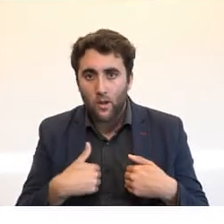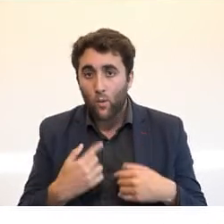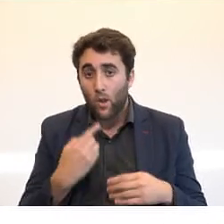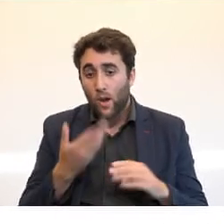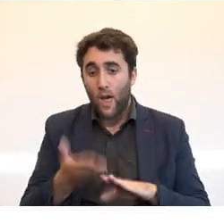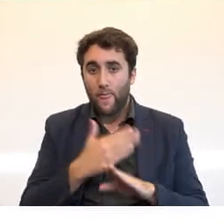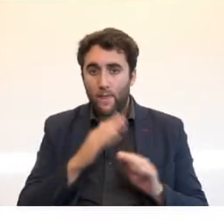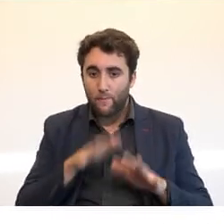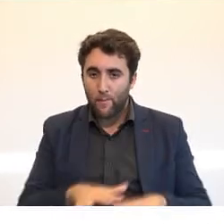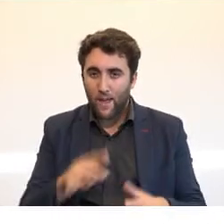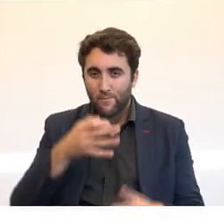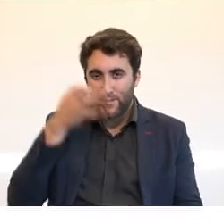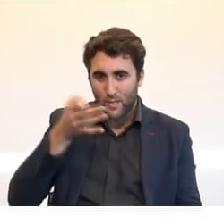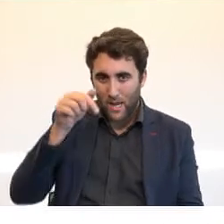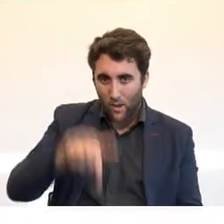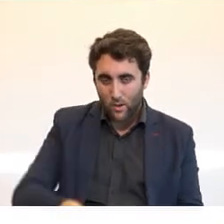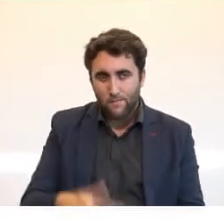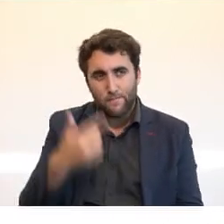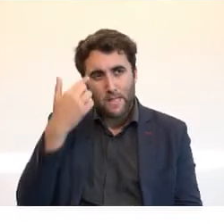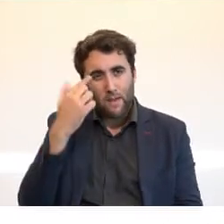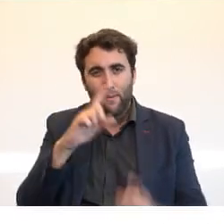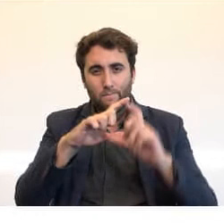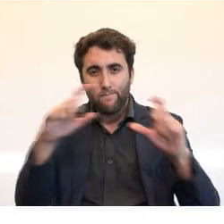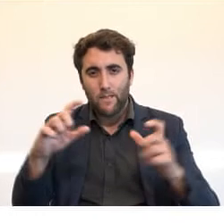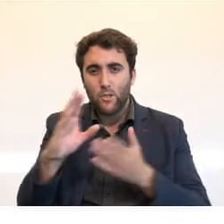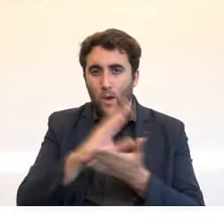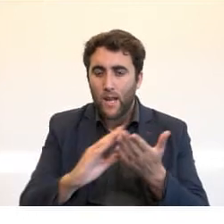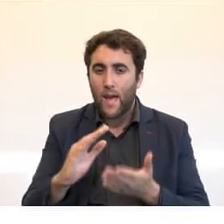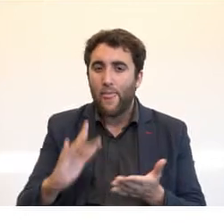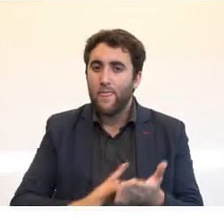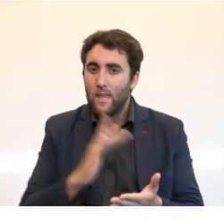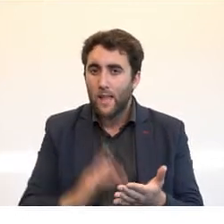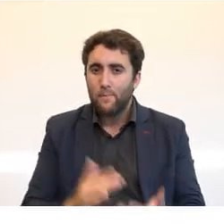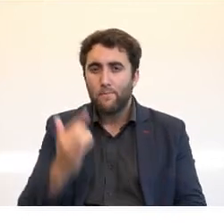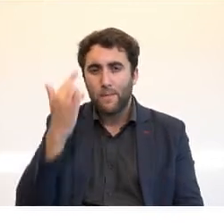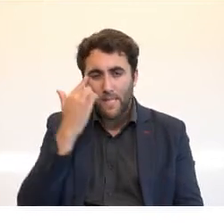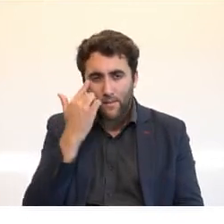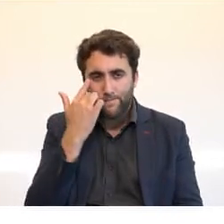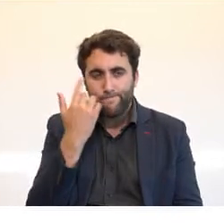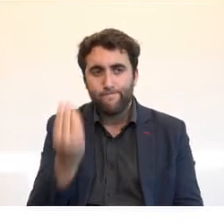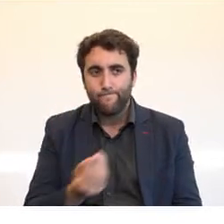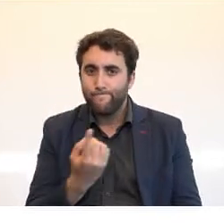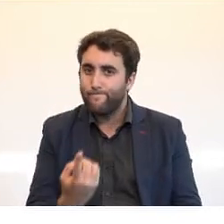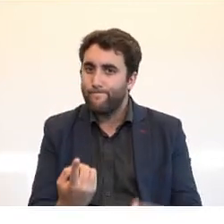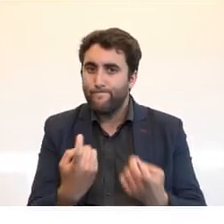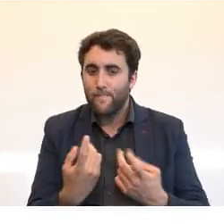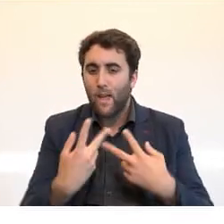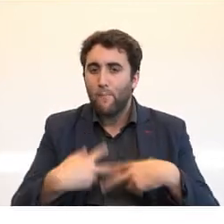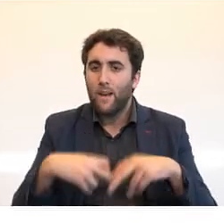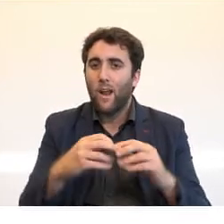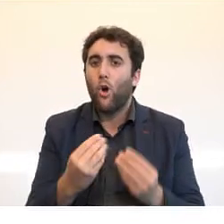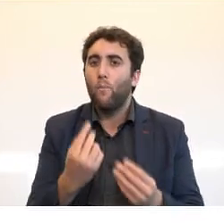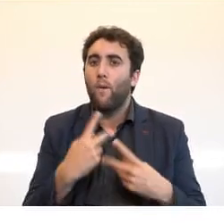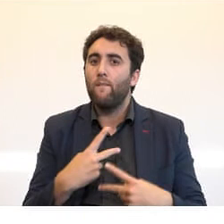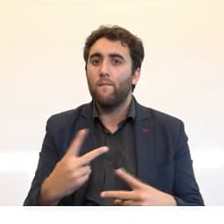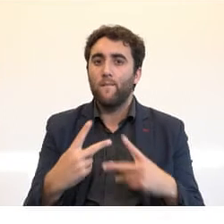esta charla, que era una charla sobre ciudadanía digital, pues me planteé un poco investigar sobre cómo viaja la gente, porque